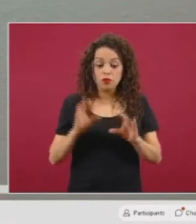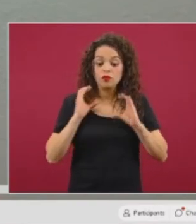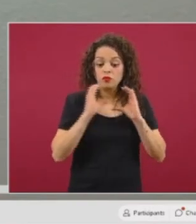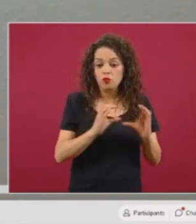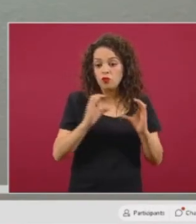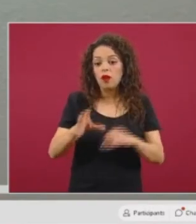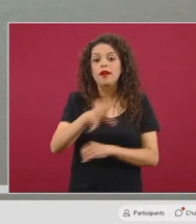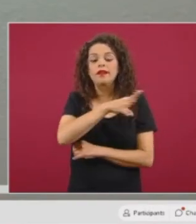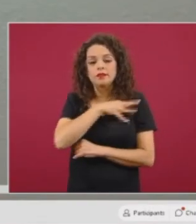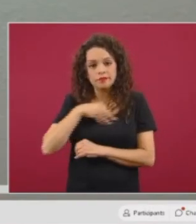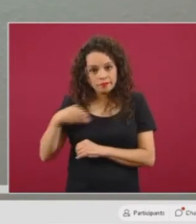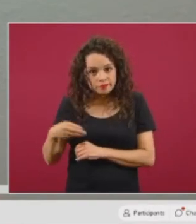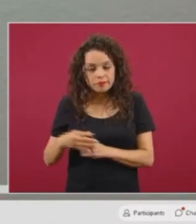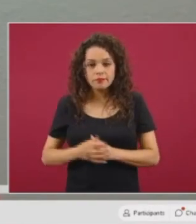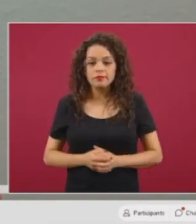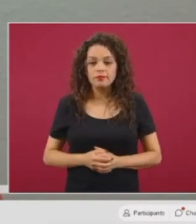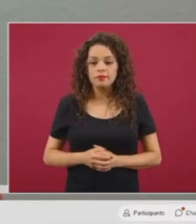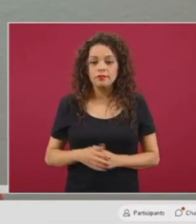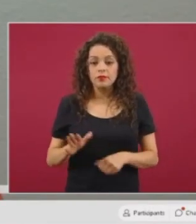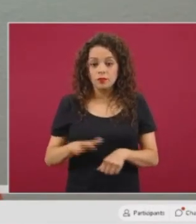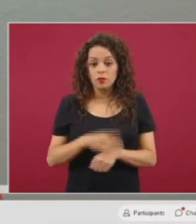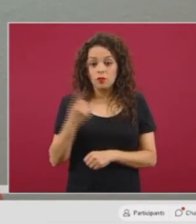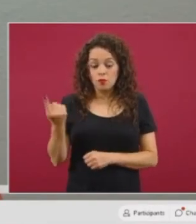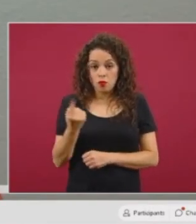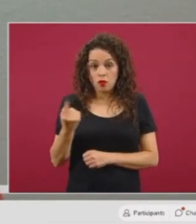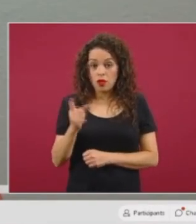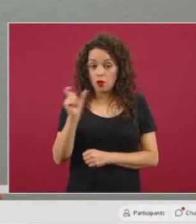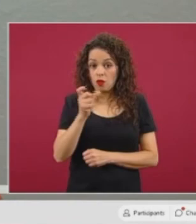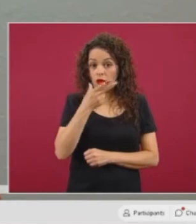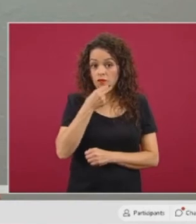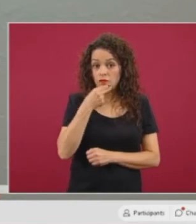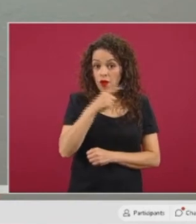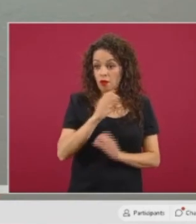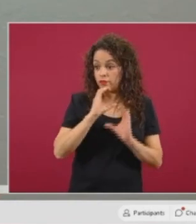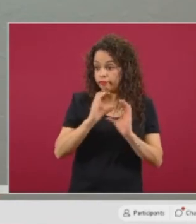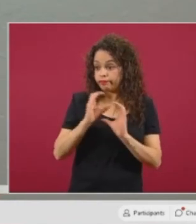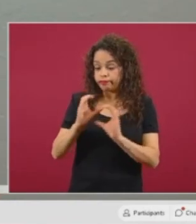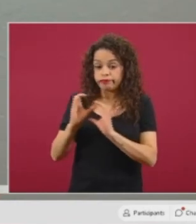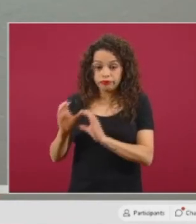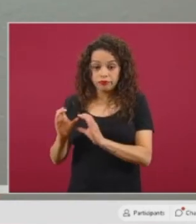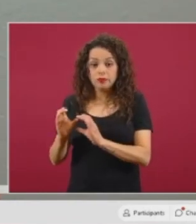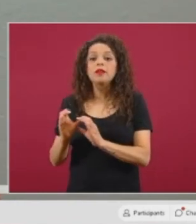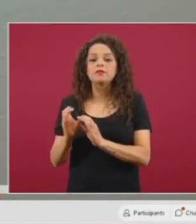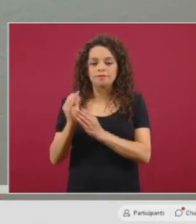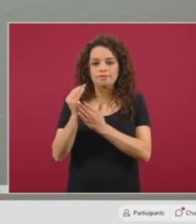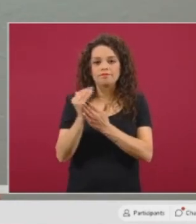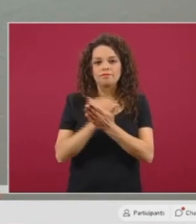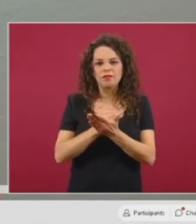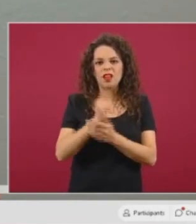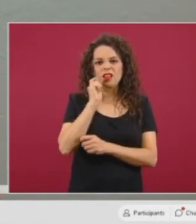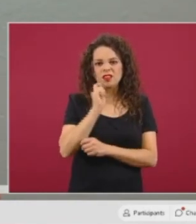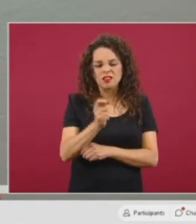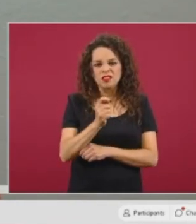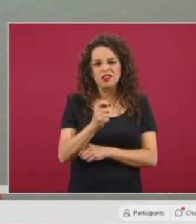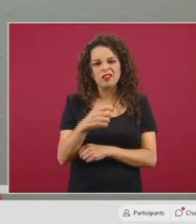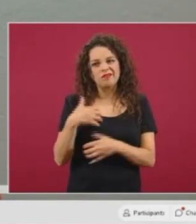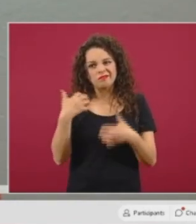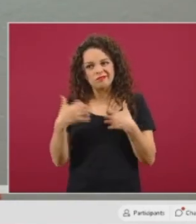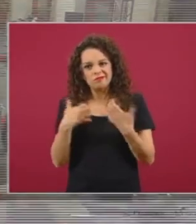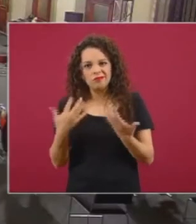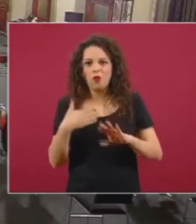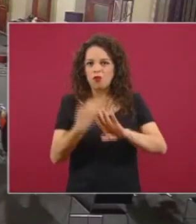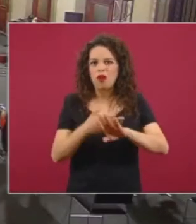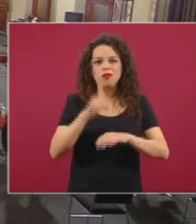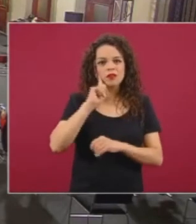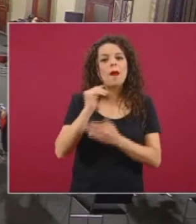los estudios nos han mostrado, que los hombres que cuidan son menos violentos. Entonces es un ganar-ganar,